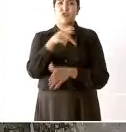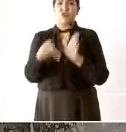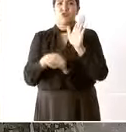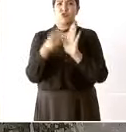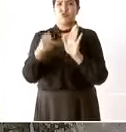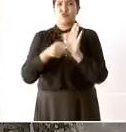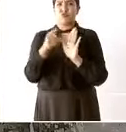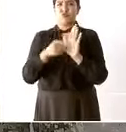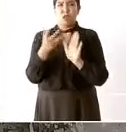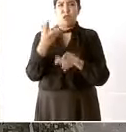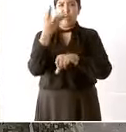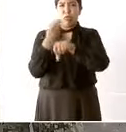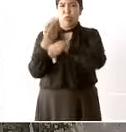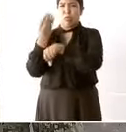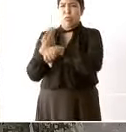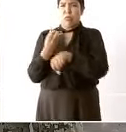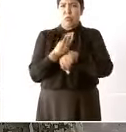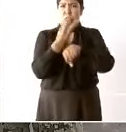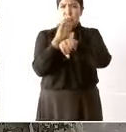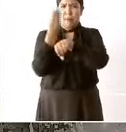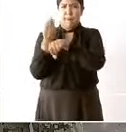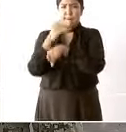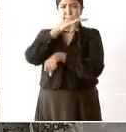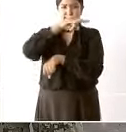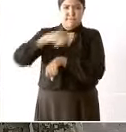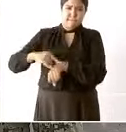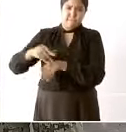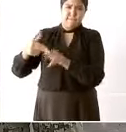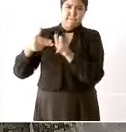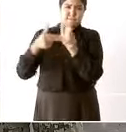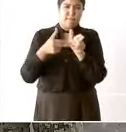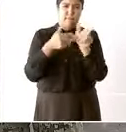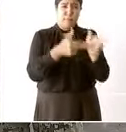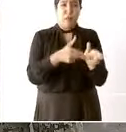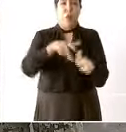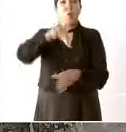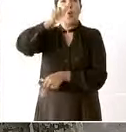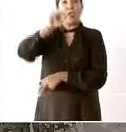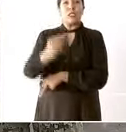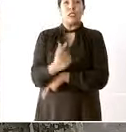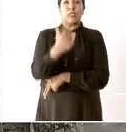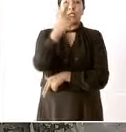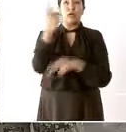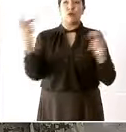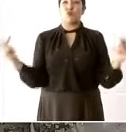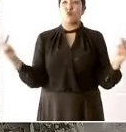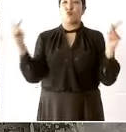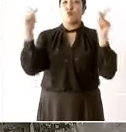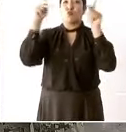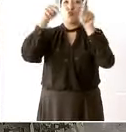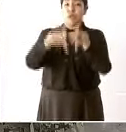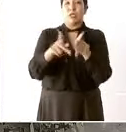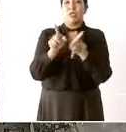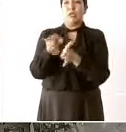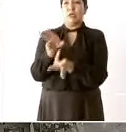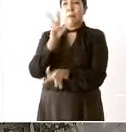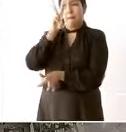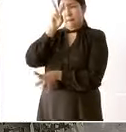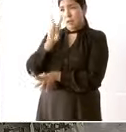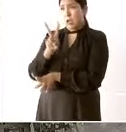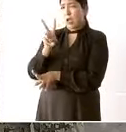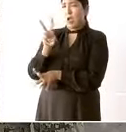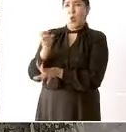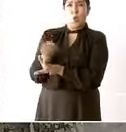líneas férreas y acondicionamiento de 87 puentes, los diferentes puentes que hay, con una